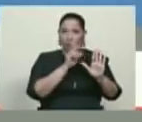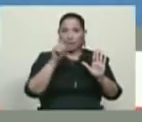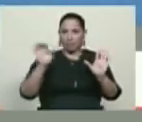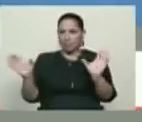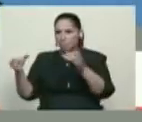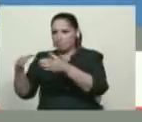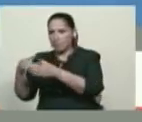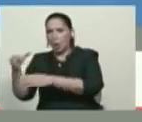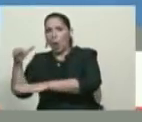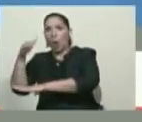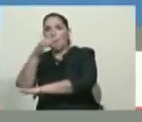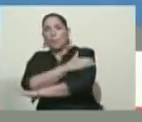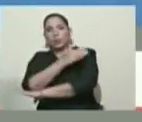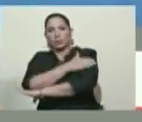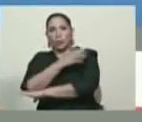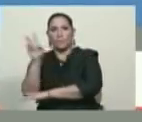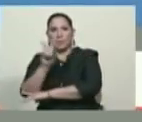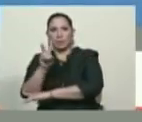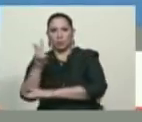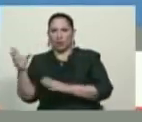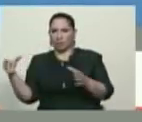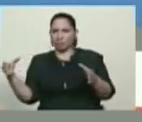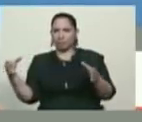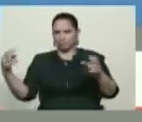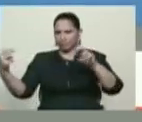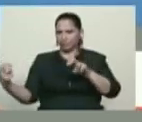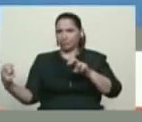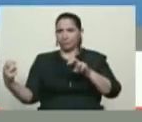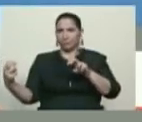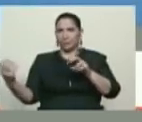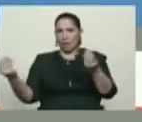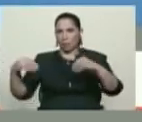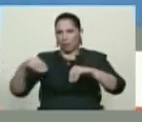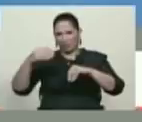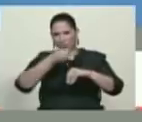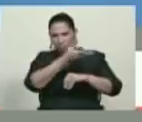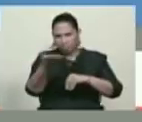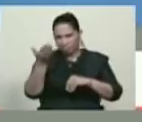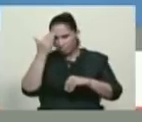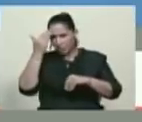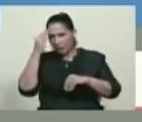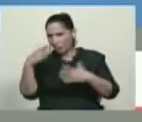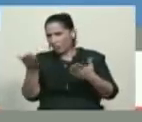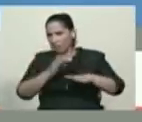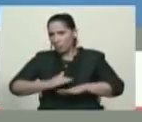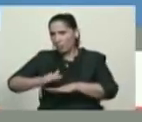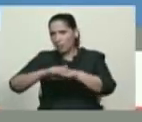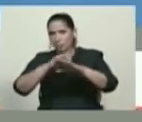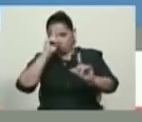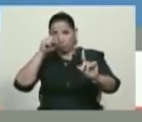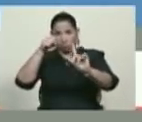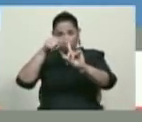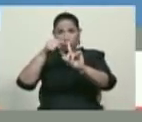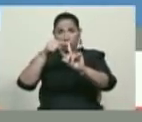oposición venezolana, para alcanzar acuerdos. Y saben ustedes que se alcanzaron. Se alcanzaron